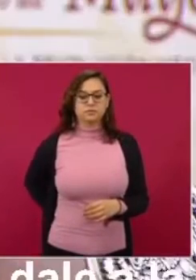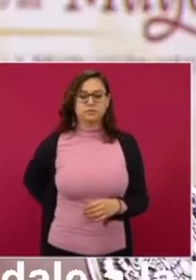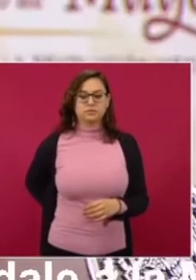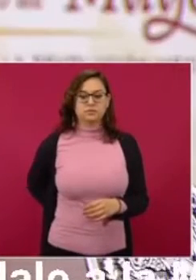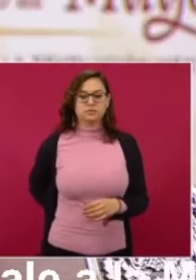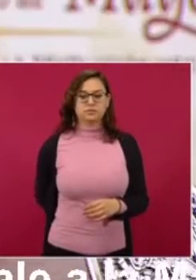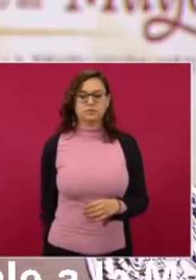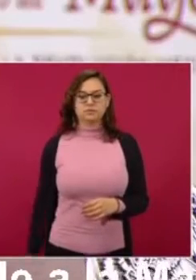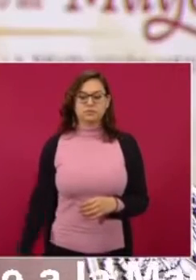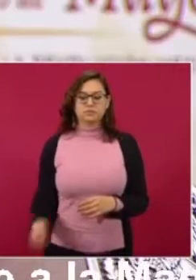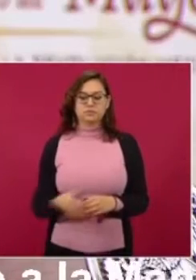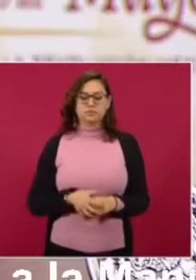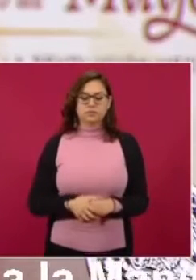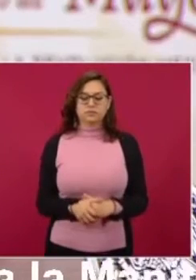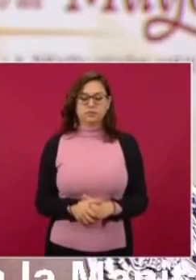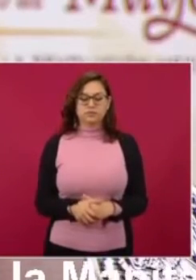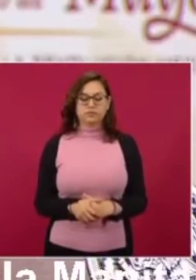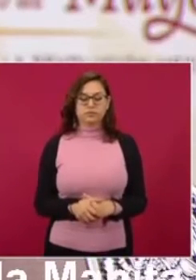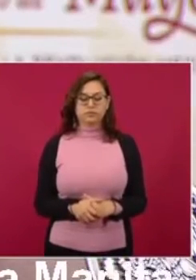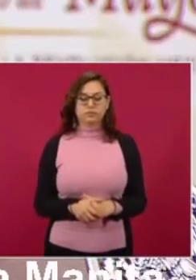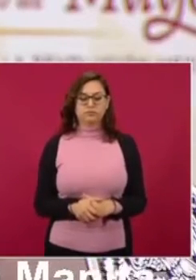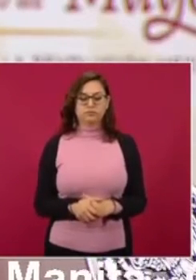mensaje d